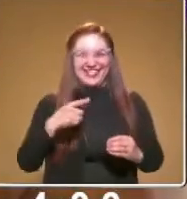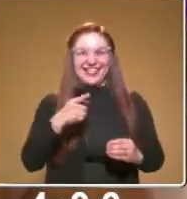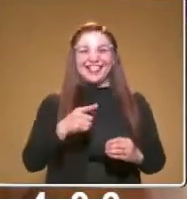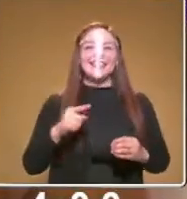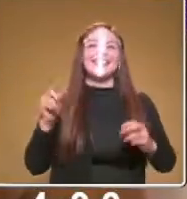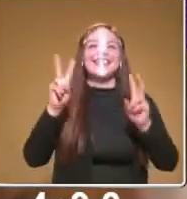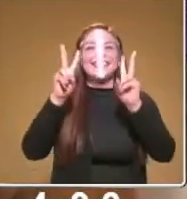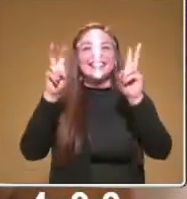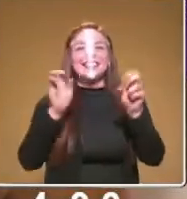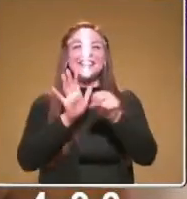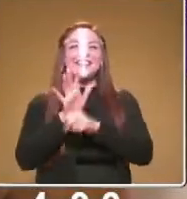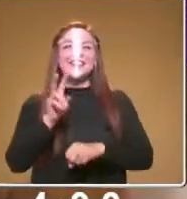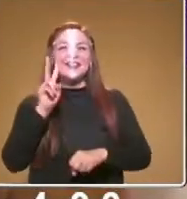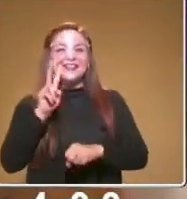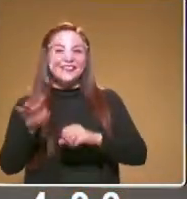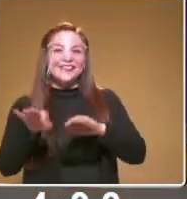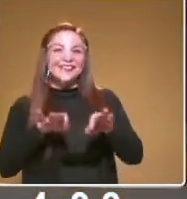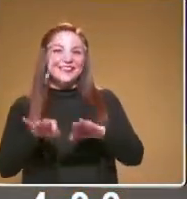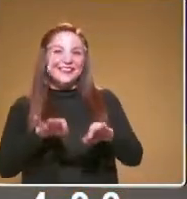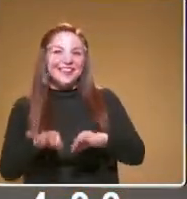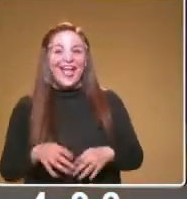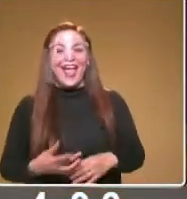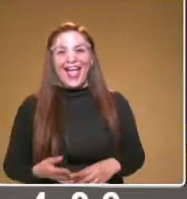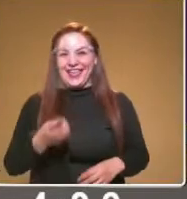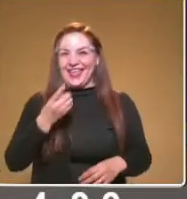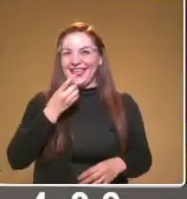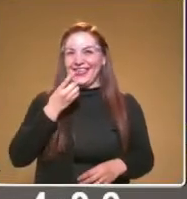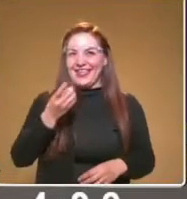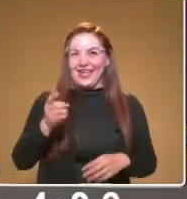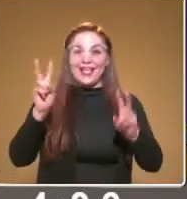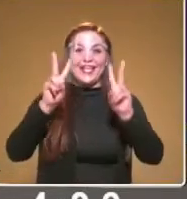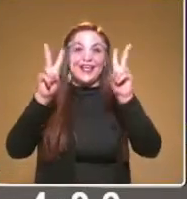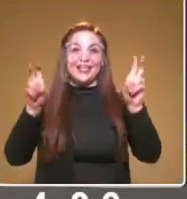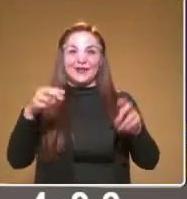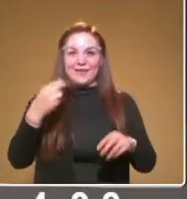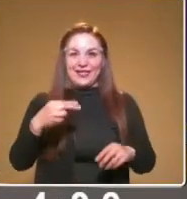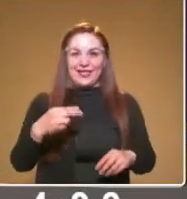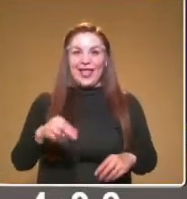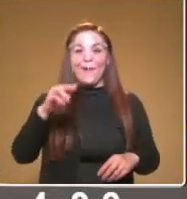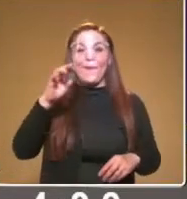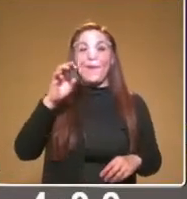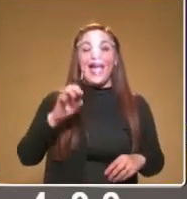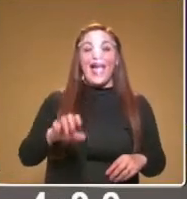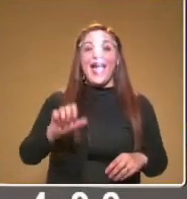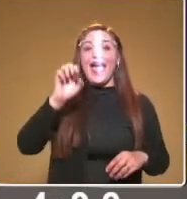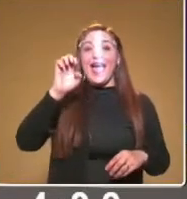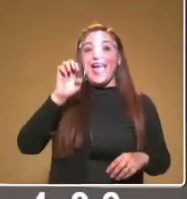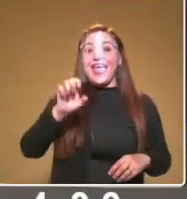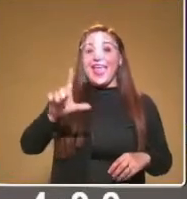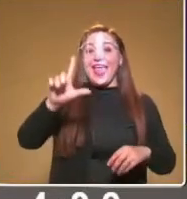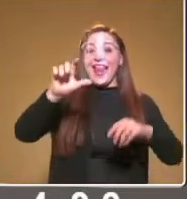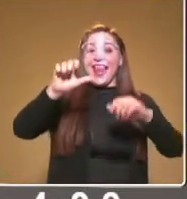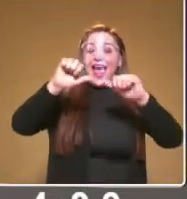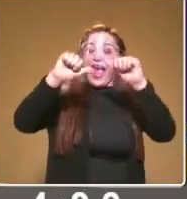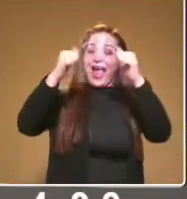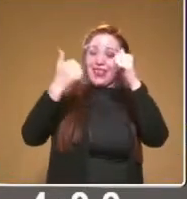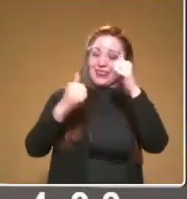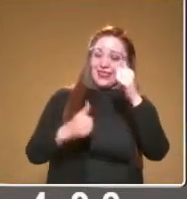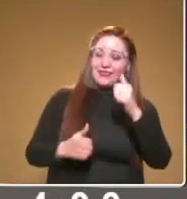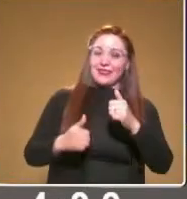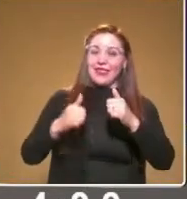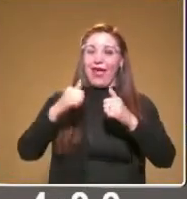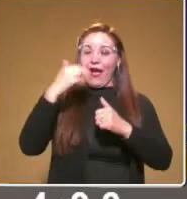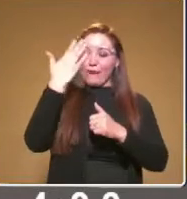vamos a trabajar el día de hoy? Bueno, déjame decirte que el tema se llama el artista de las medidas. Y tú vas a decir, ¿por